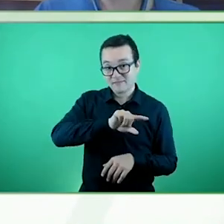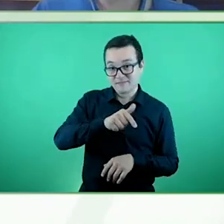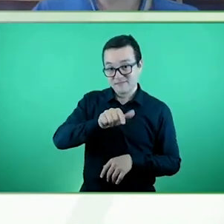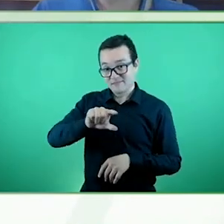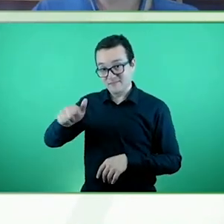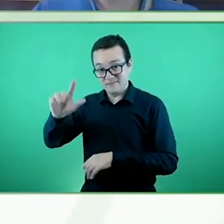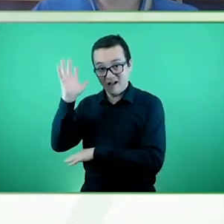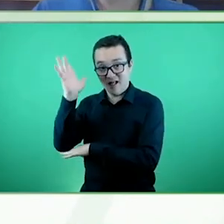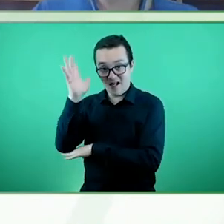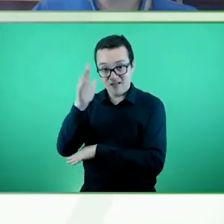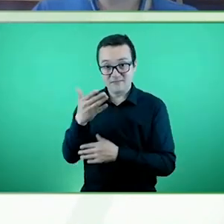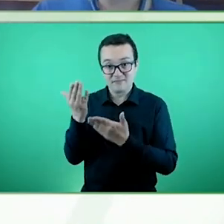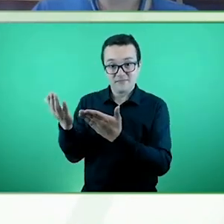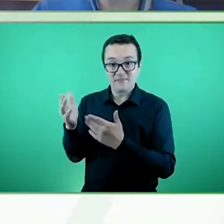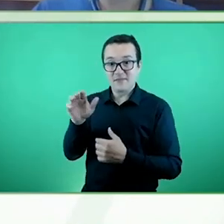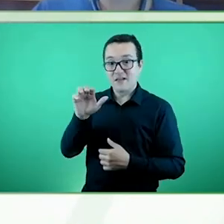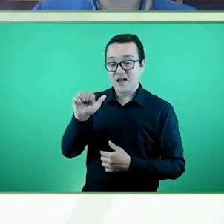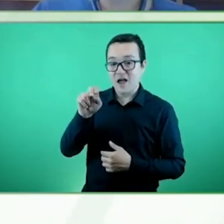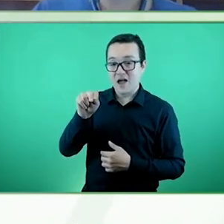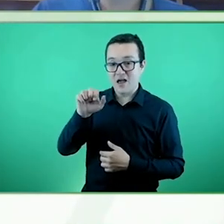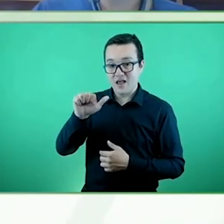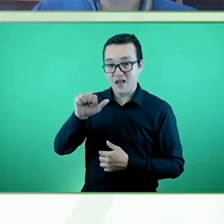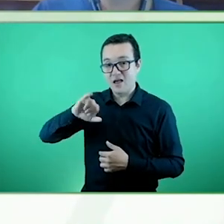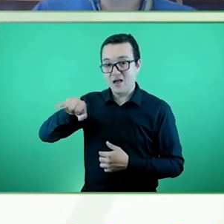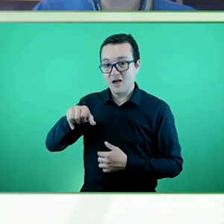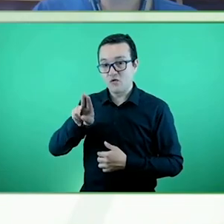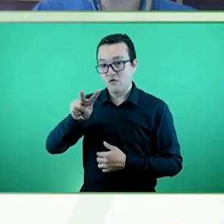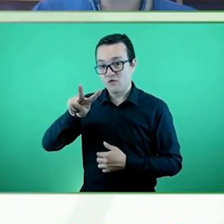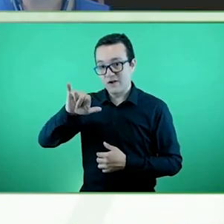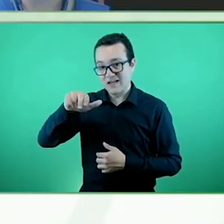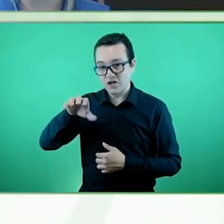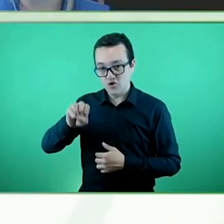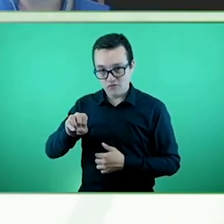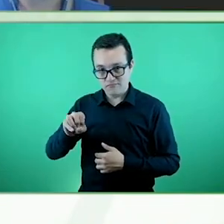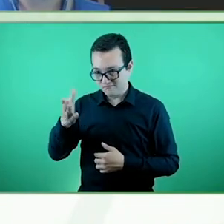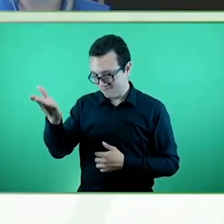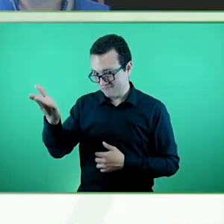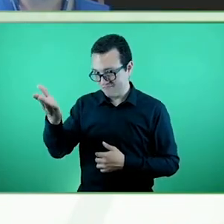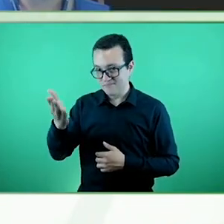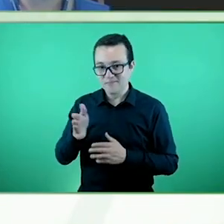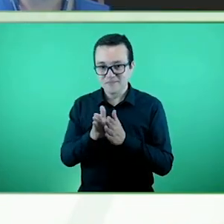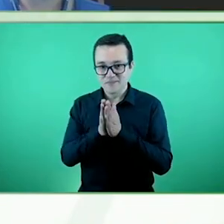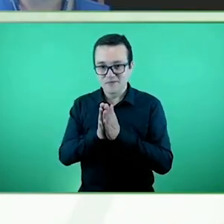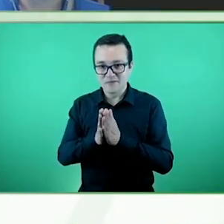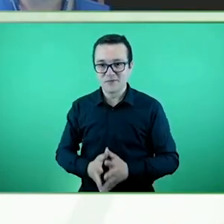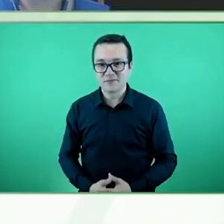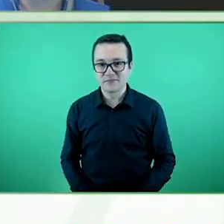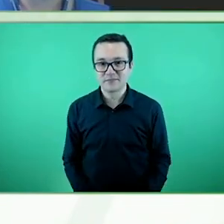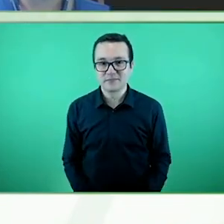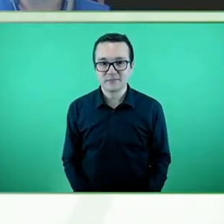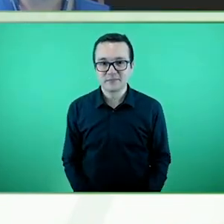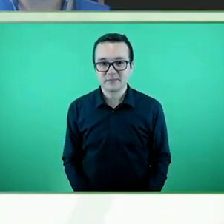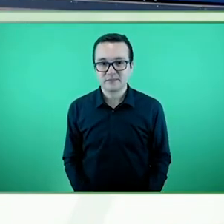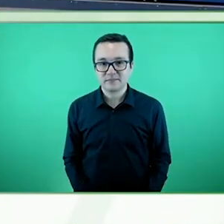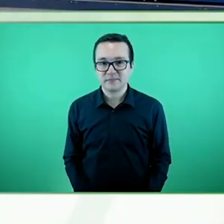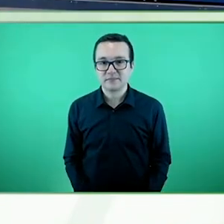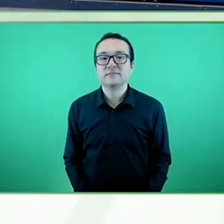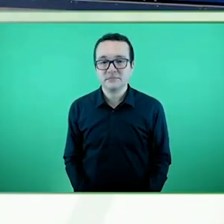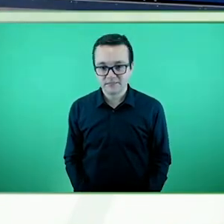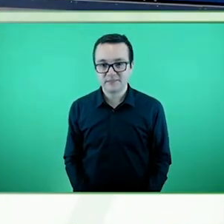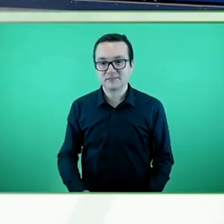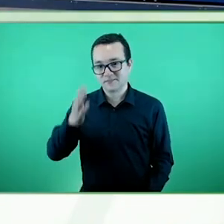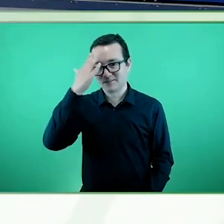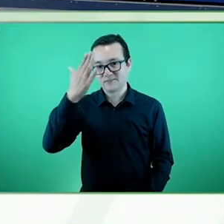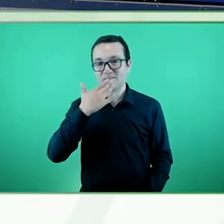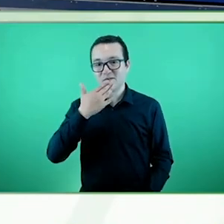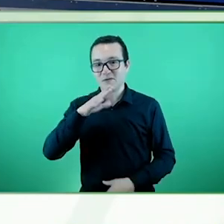11. Ana, por favor. Sí, buenas tardes a todos y a todas, a los que